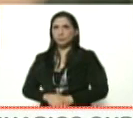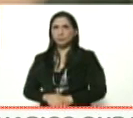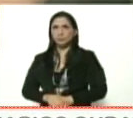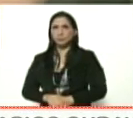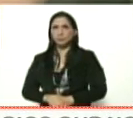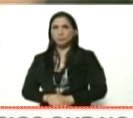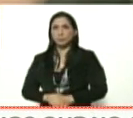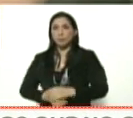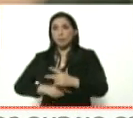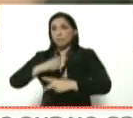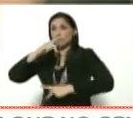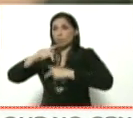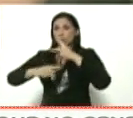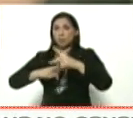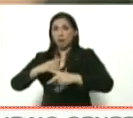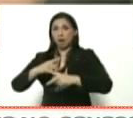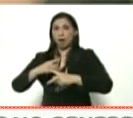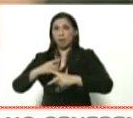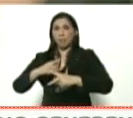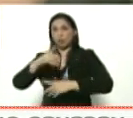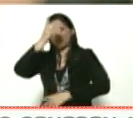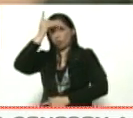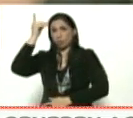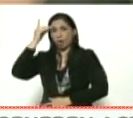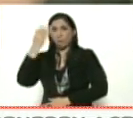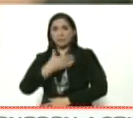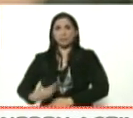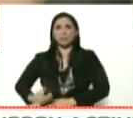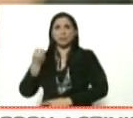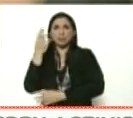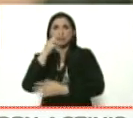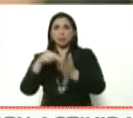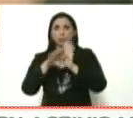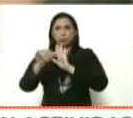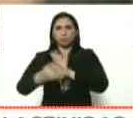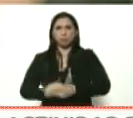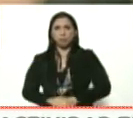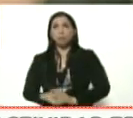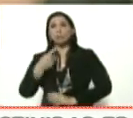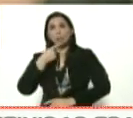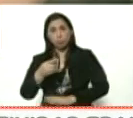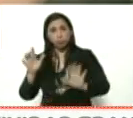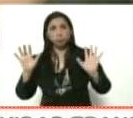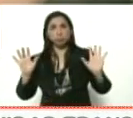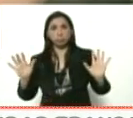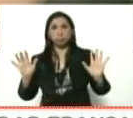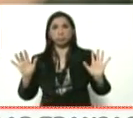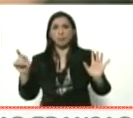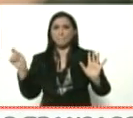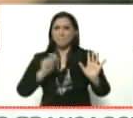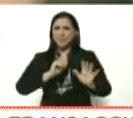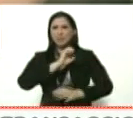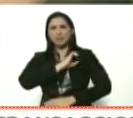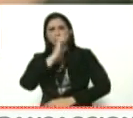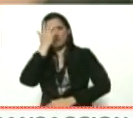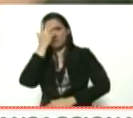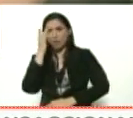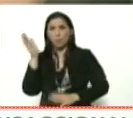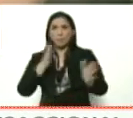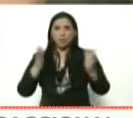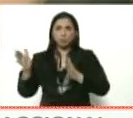En el programa de Diosdado Cabello, presidente de la Asamblea Nacional Constituyente, lo dijo desde el mes de enero, febrero,